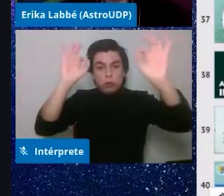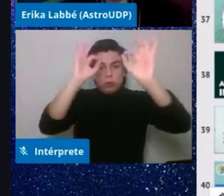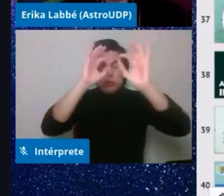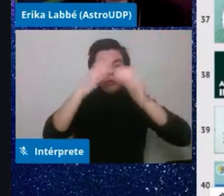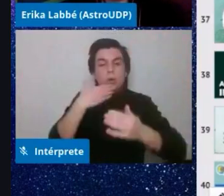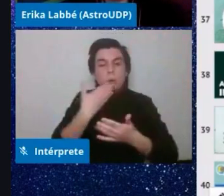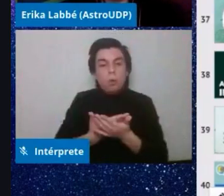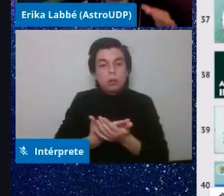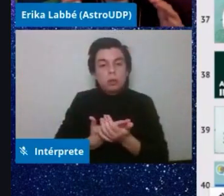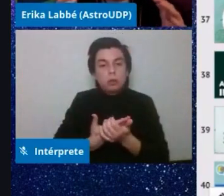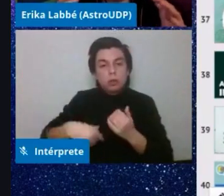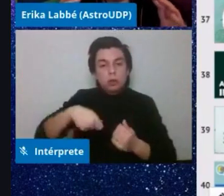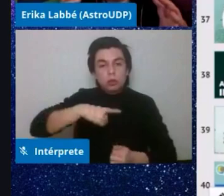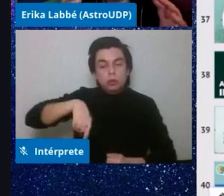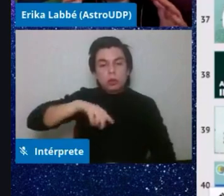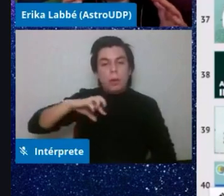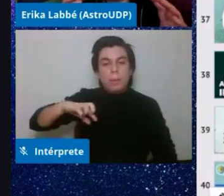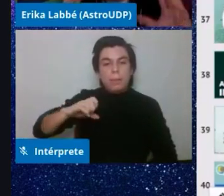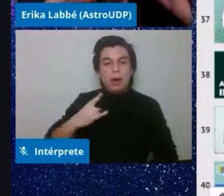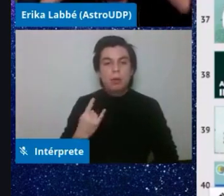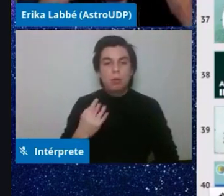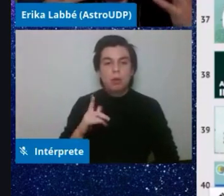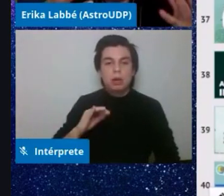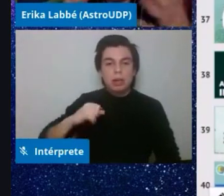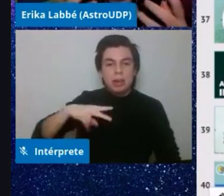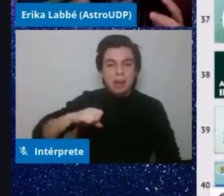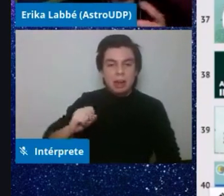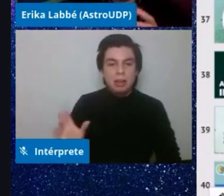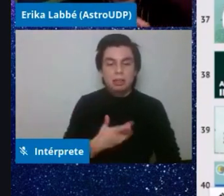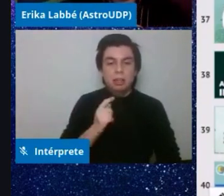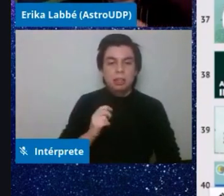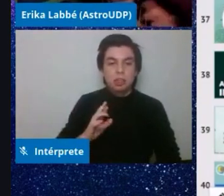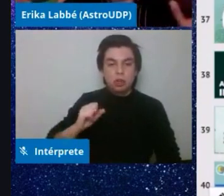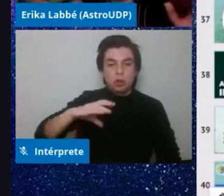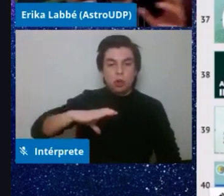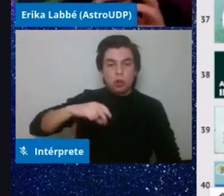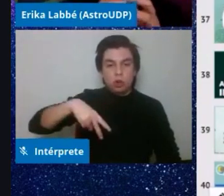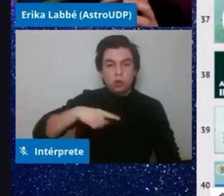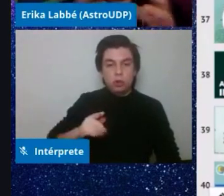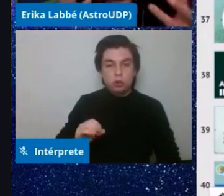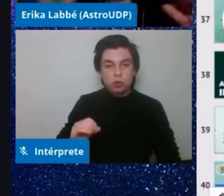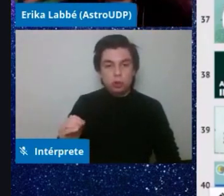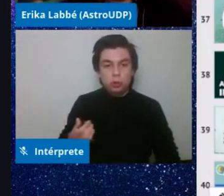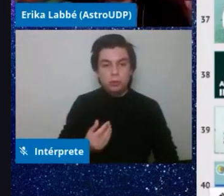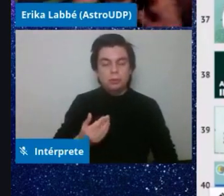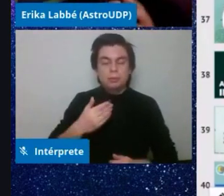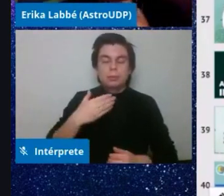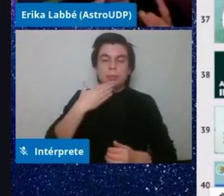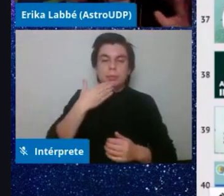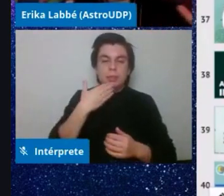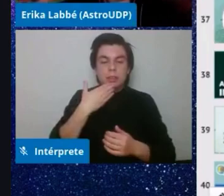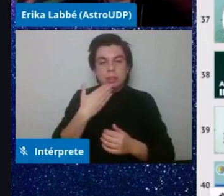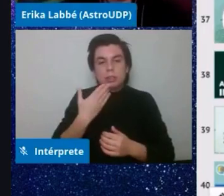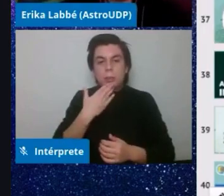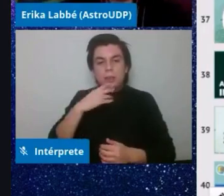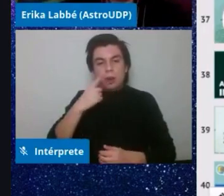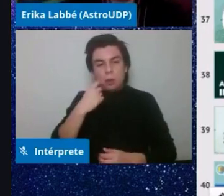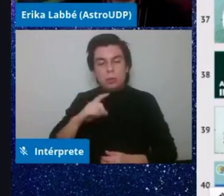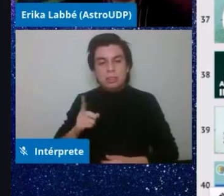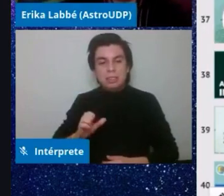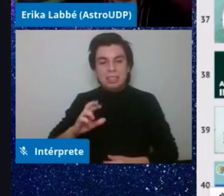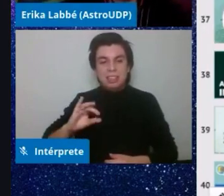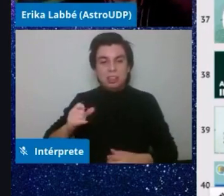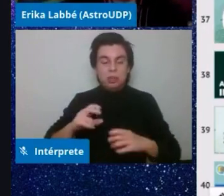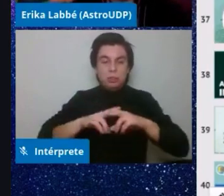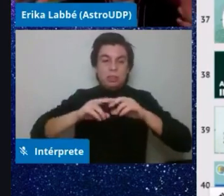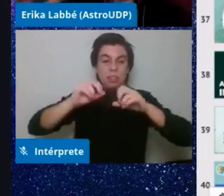Estuvimos trabajando en generar, crear así, idear sonidos que representaran las capas internas del Sol, porque hay 4 capas que son muy distintas